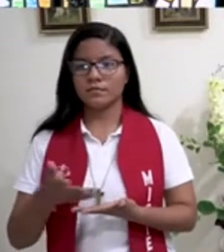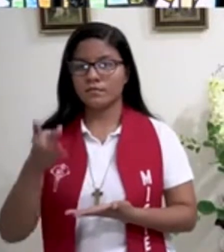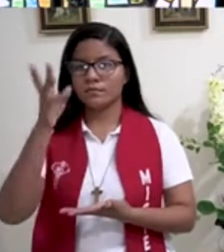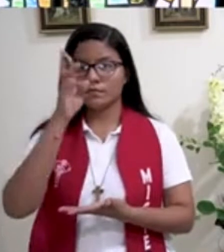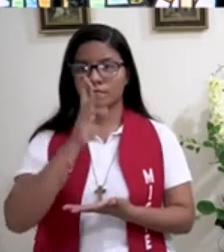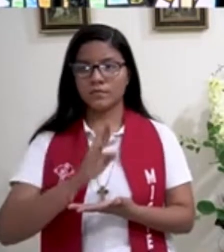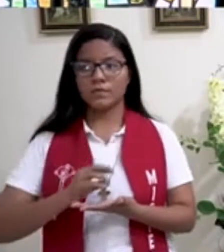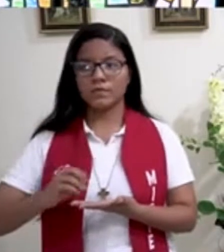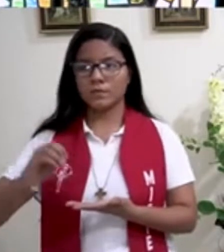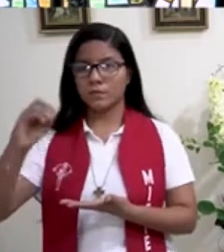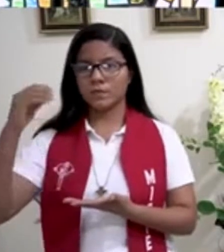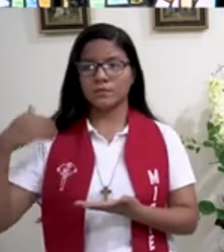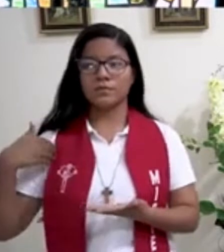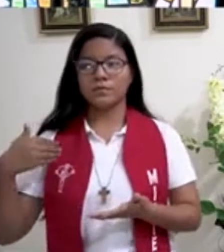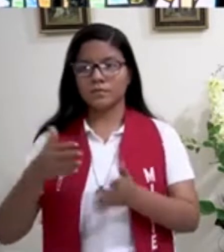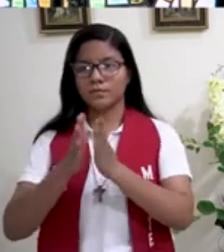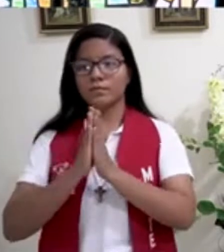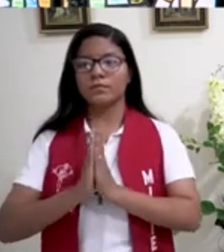Señor,